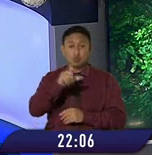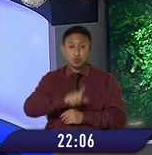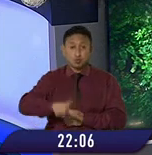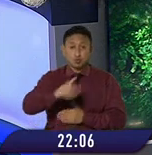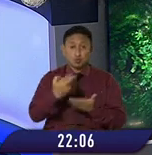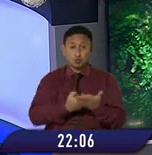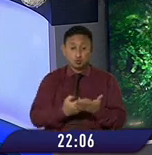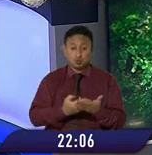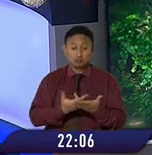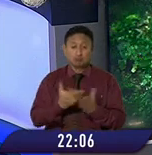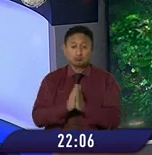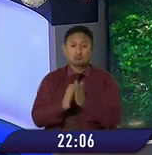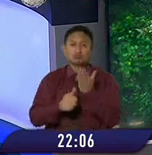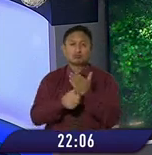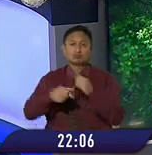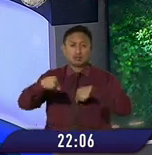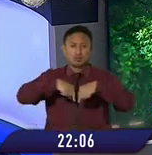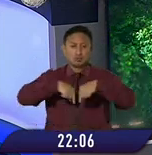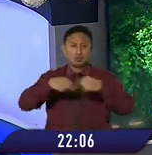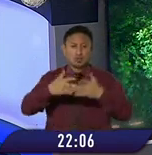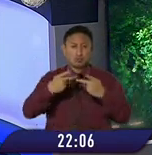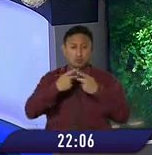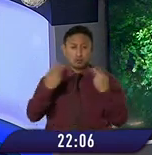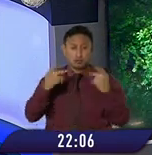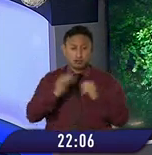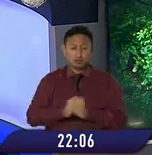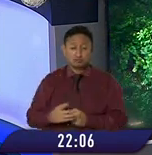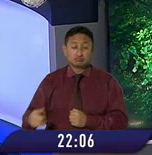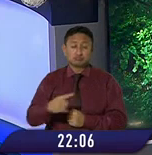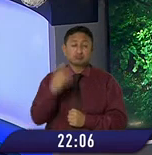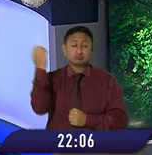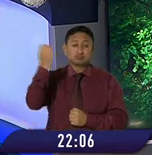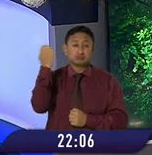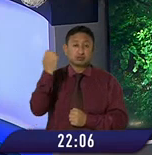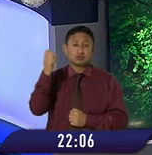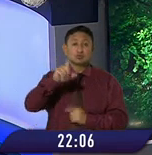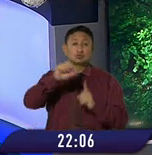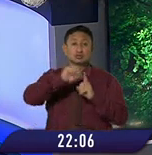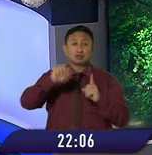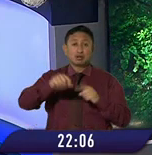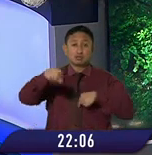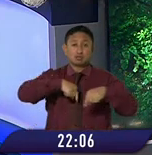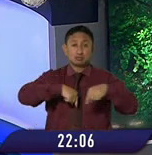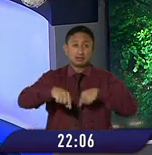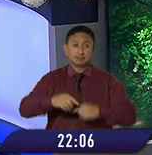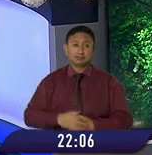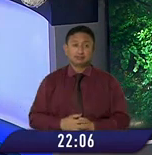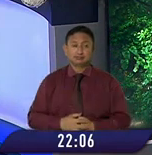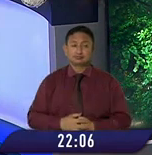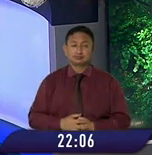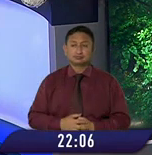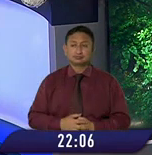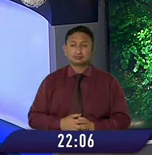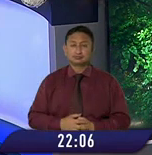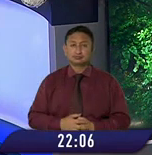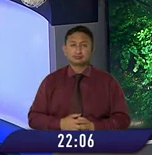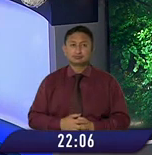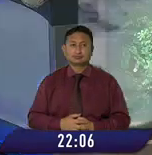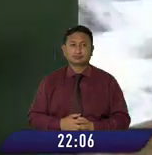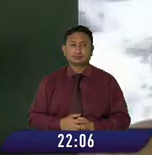y pidió al Ministerio de Transporte y Obras Públicas declarar en emergencia el sistema vial de esta jurisdicción amazónica.